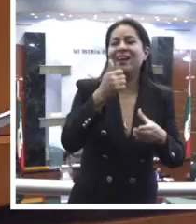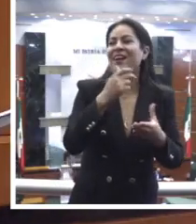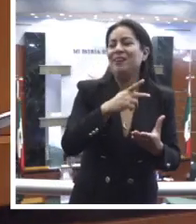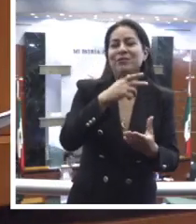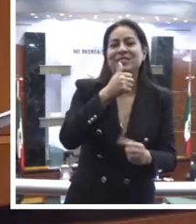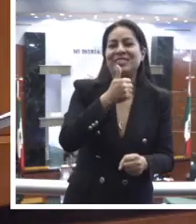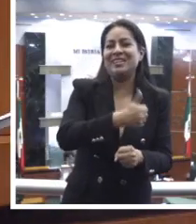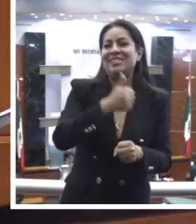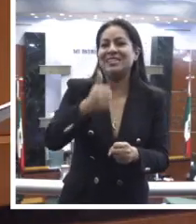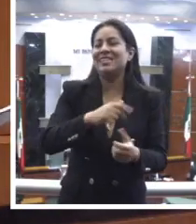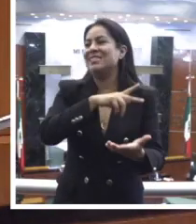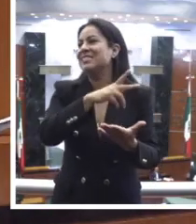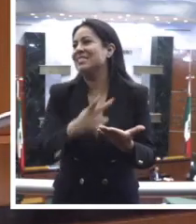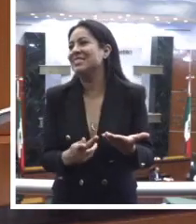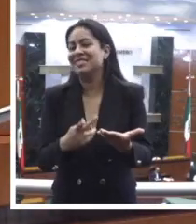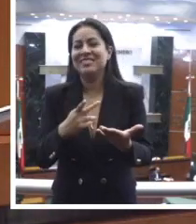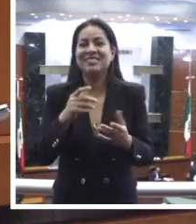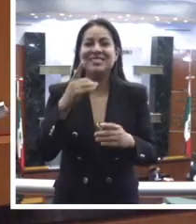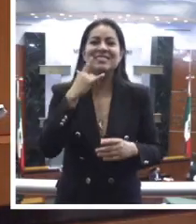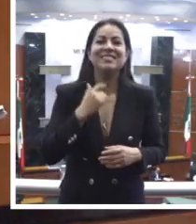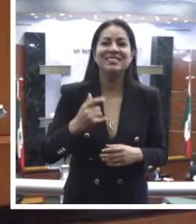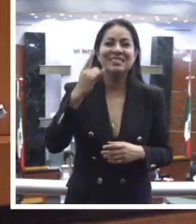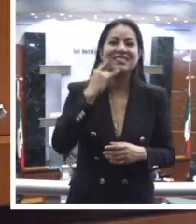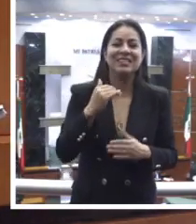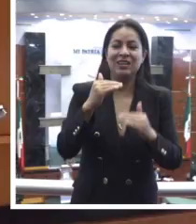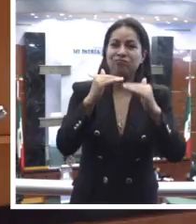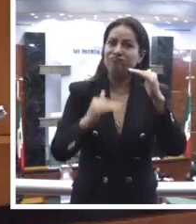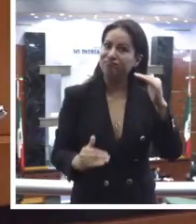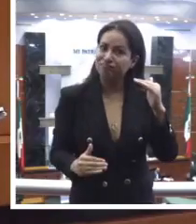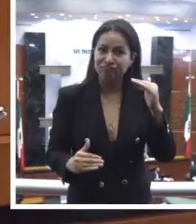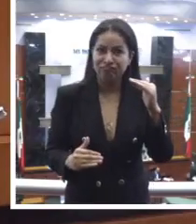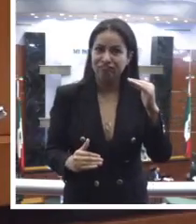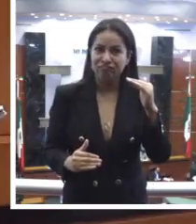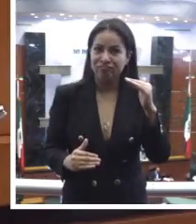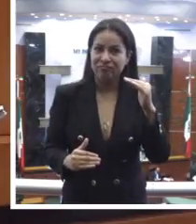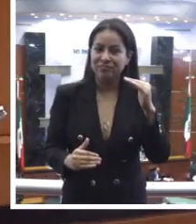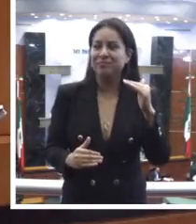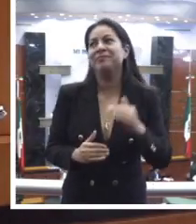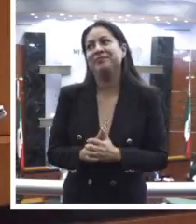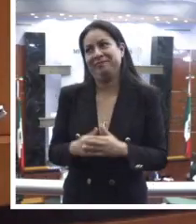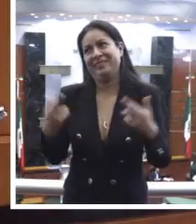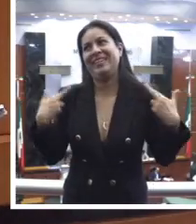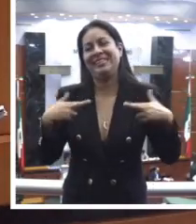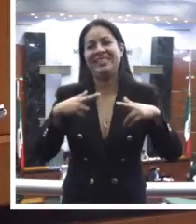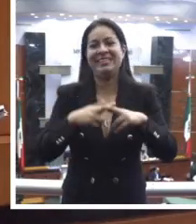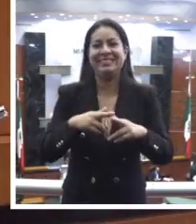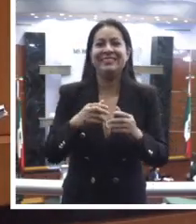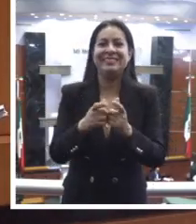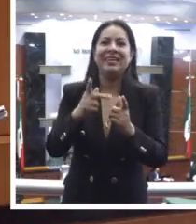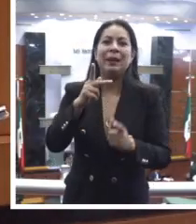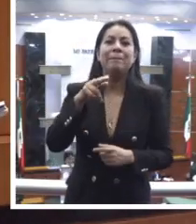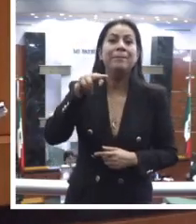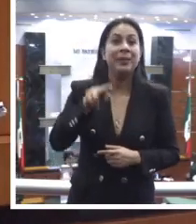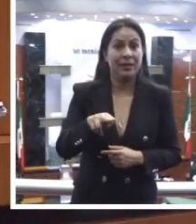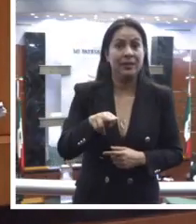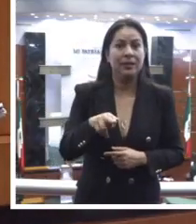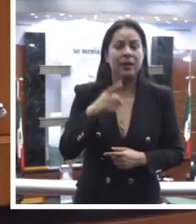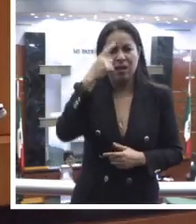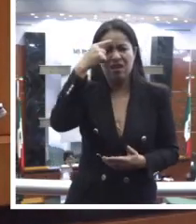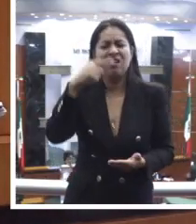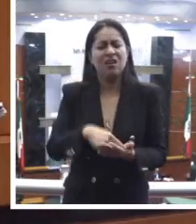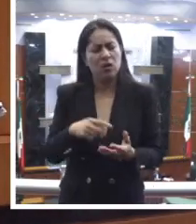programa debe ser un paso adelante en la lucha contra las desigualdades. Como representante del Partido Acción Nacional,